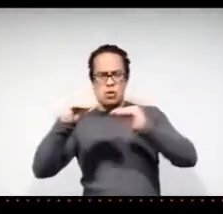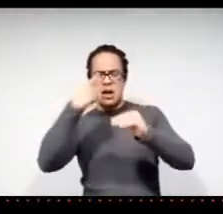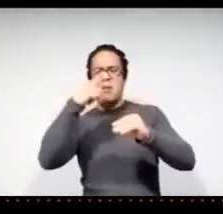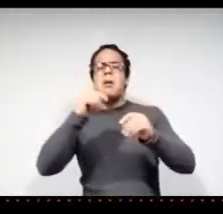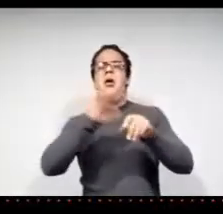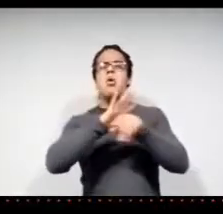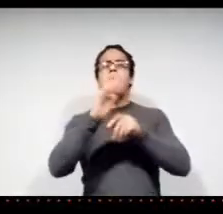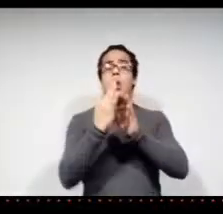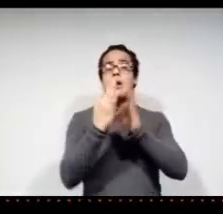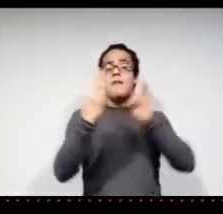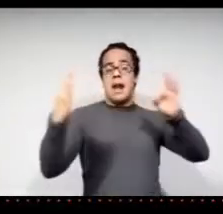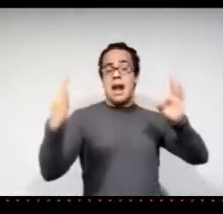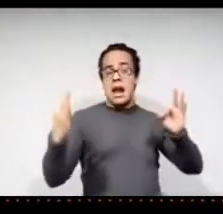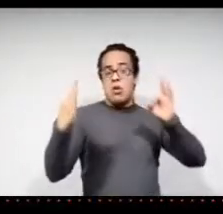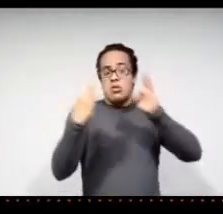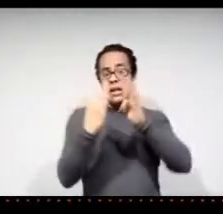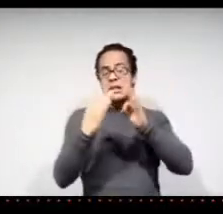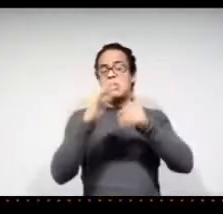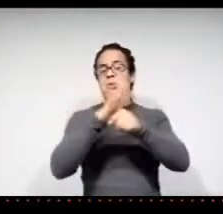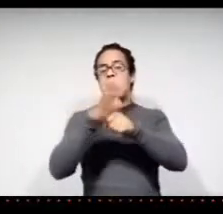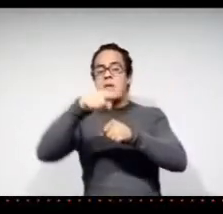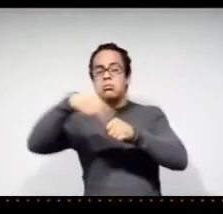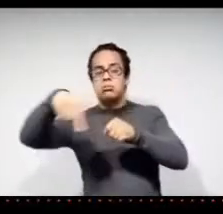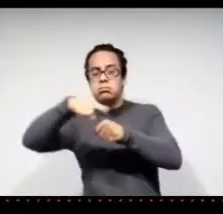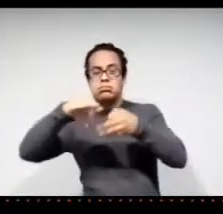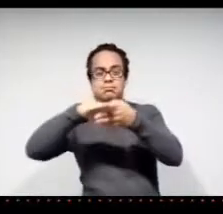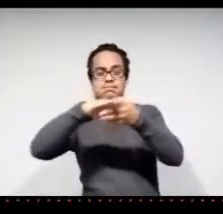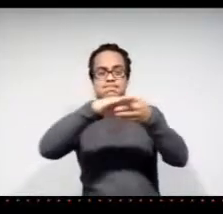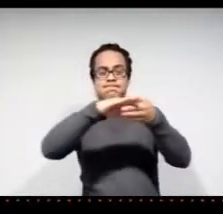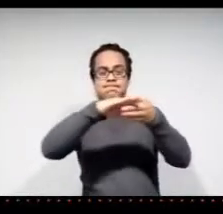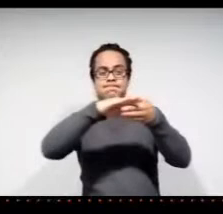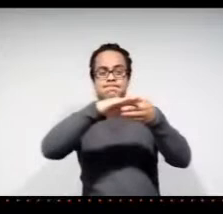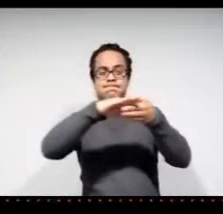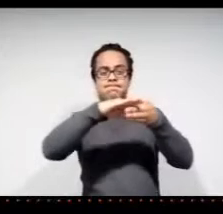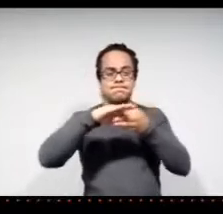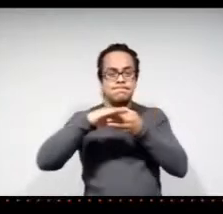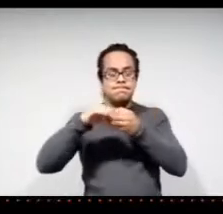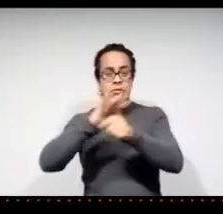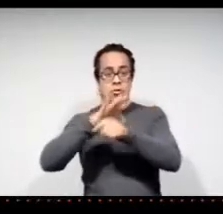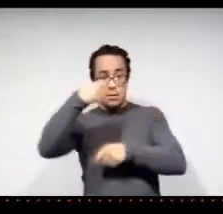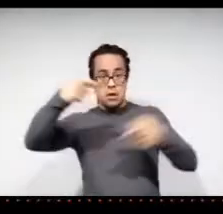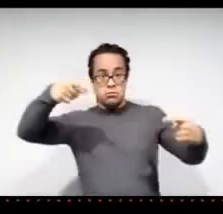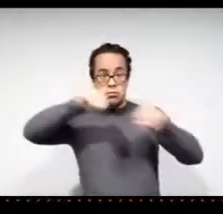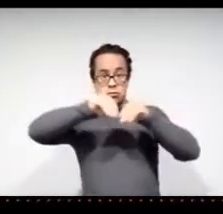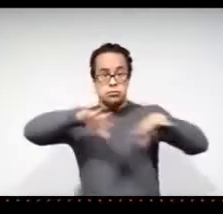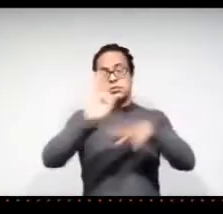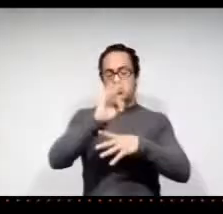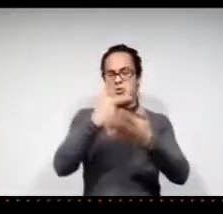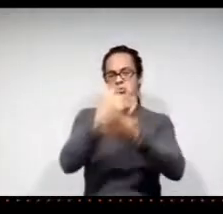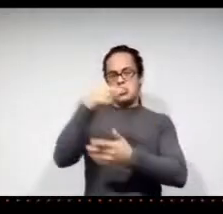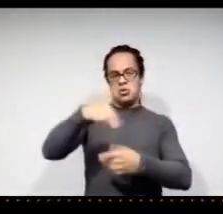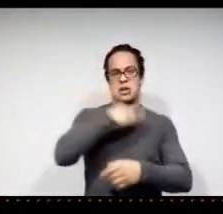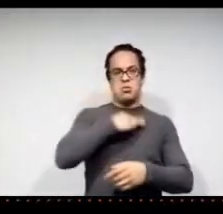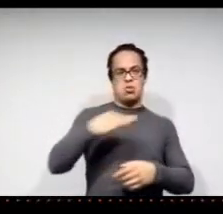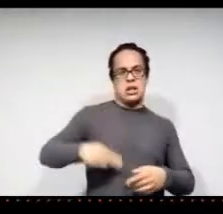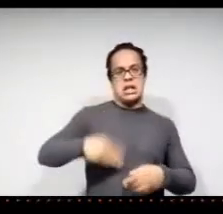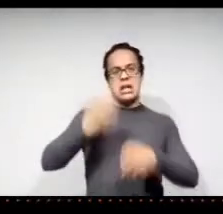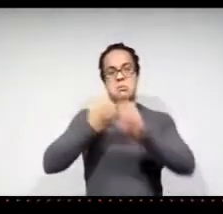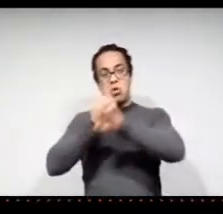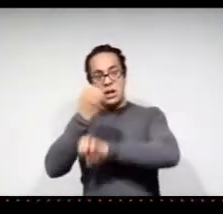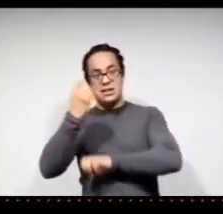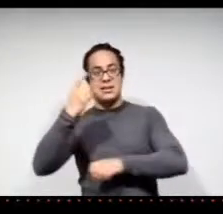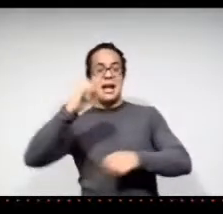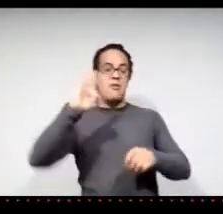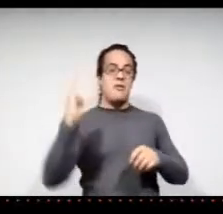están de los espacios donde podemos brindarle acceso a la red Wi-Fi, y proyectos de municipales, estatales y nacionales de acceso a la